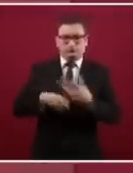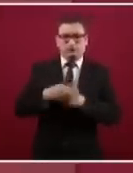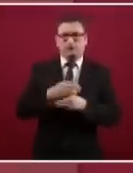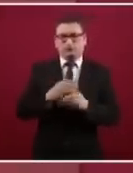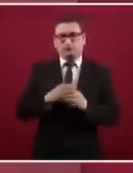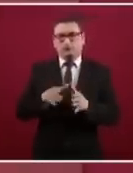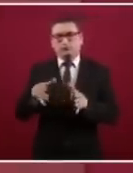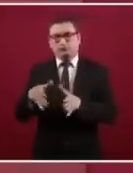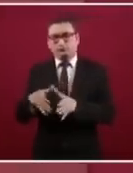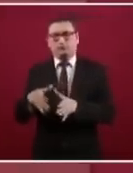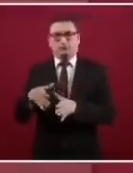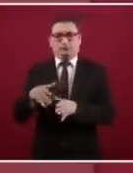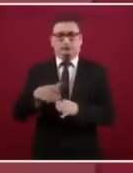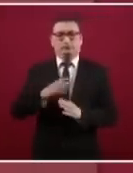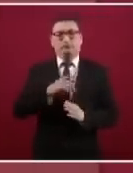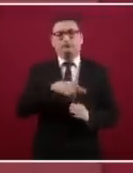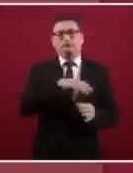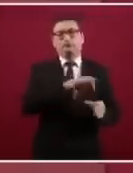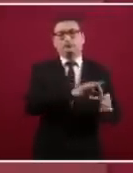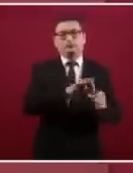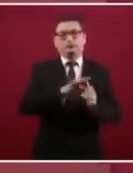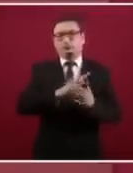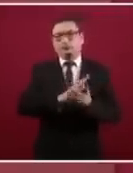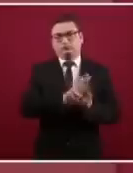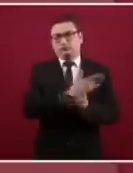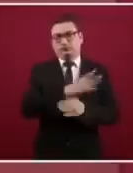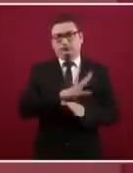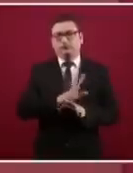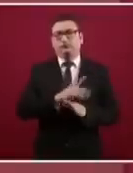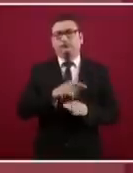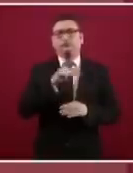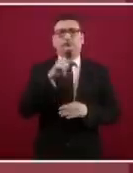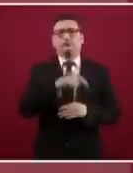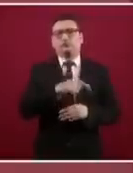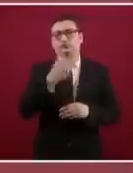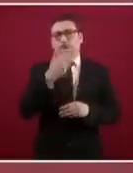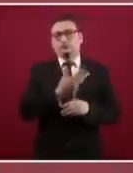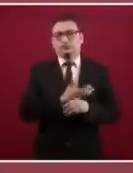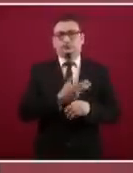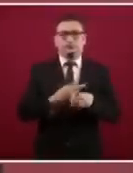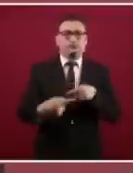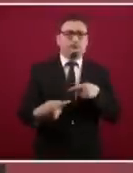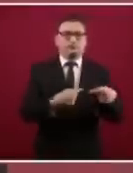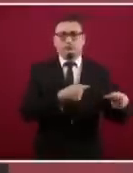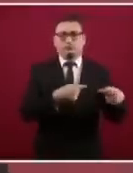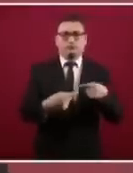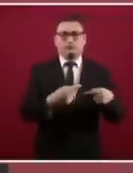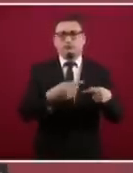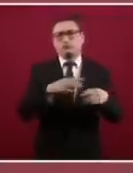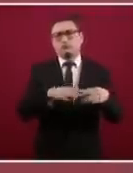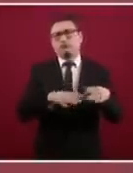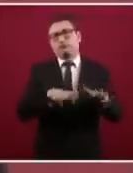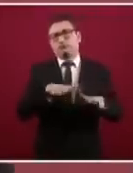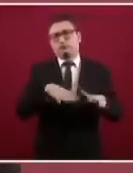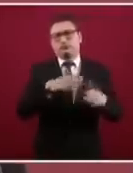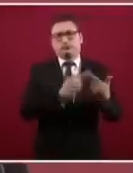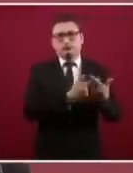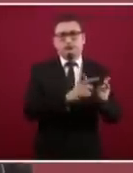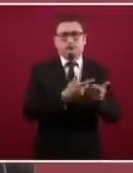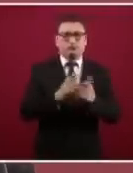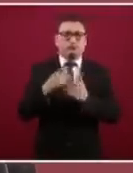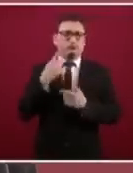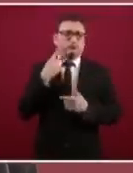involucre en las diferencias que se generan por